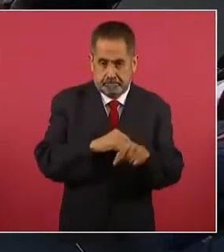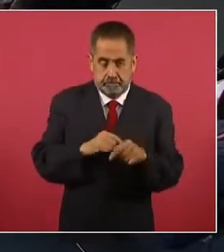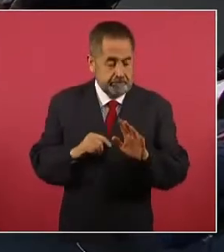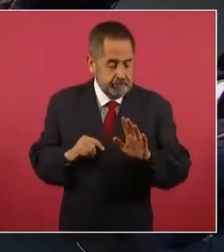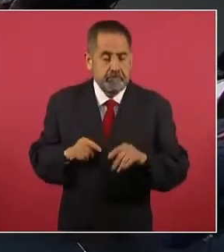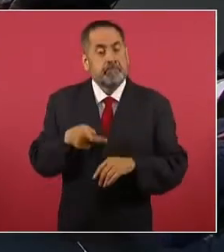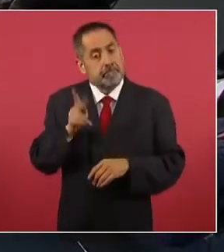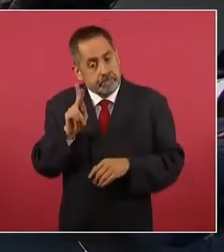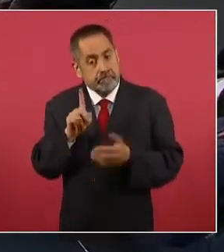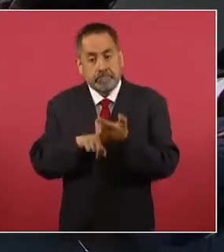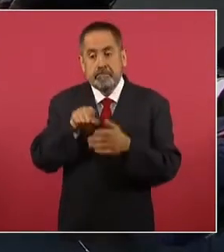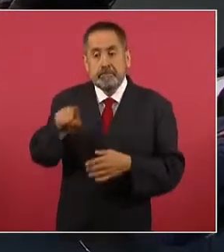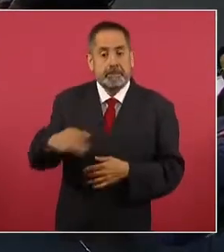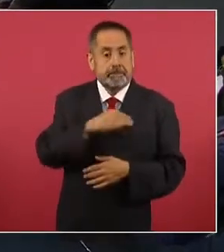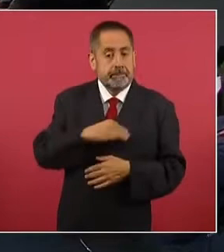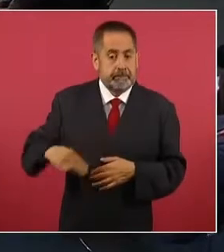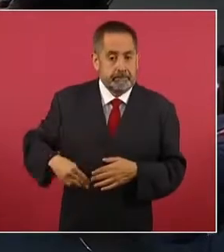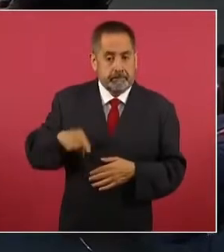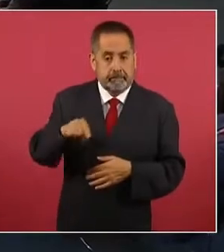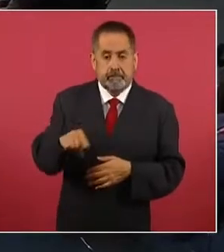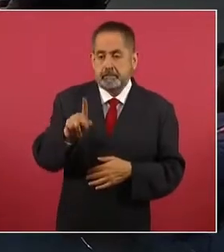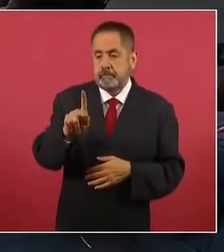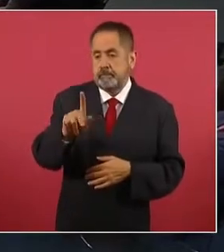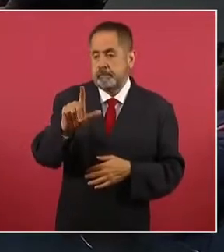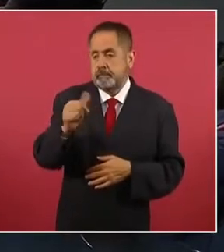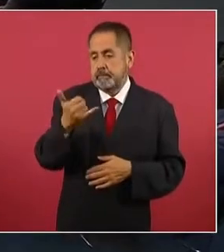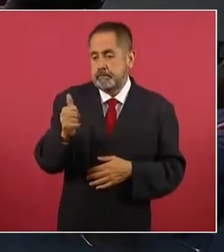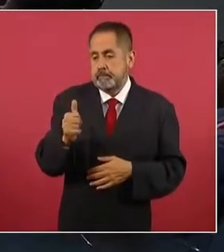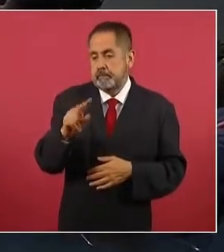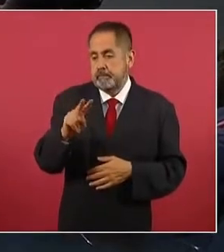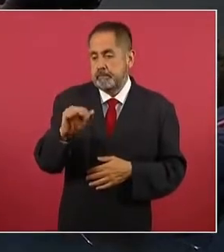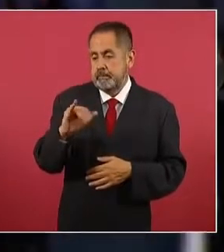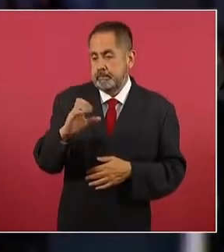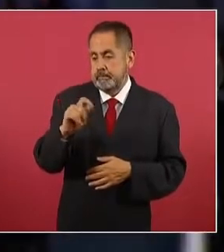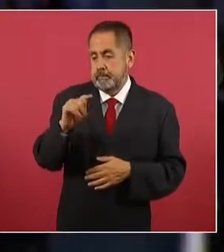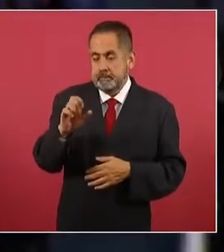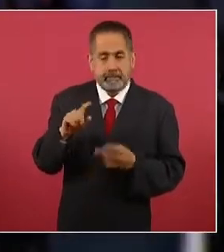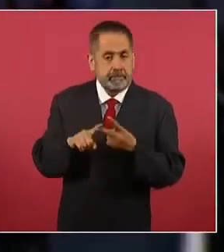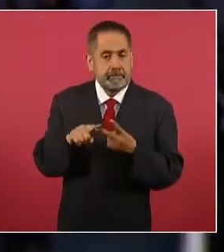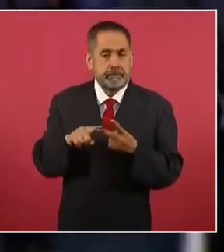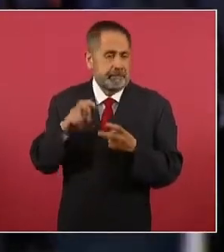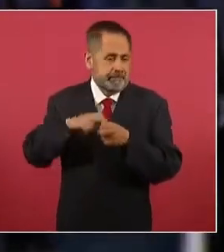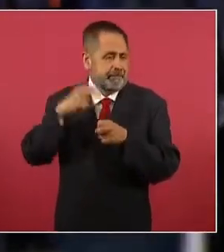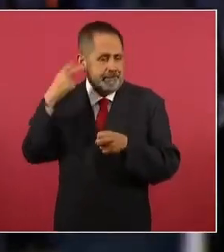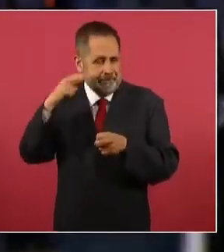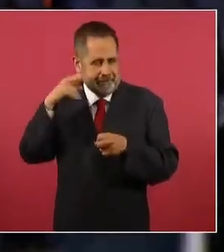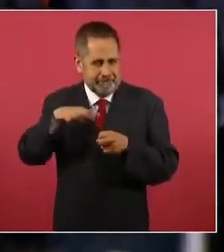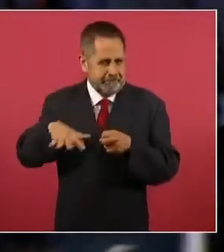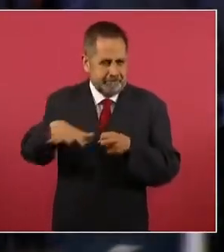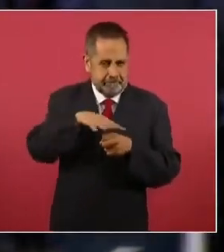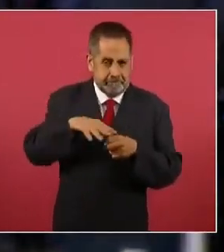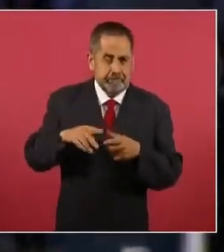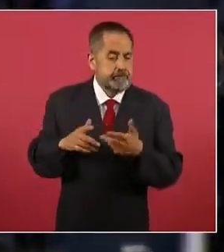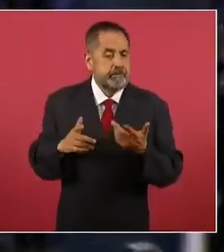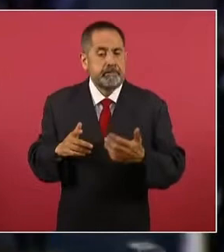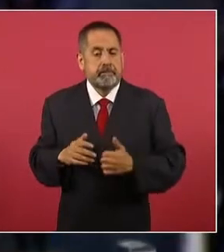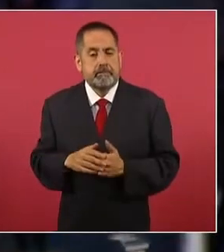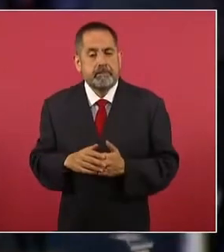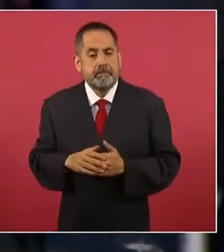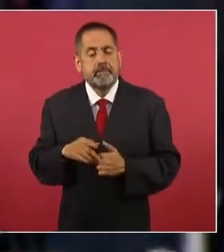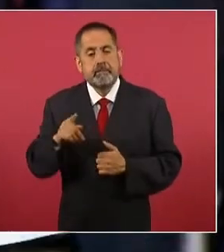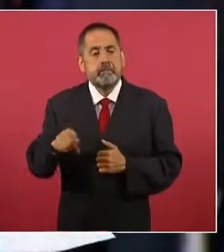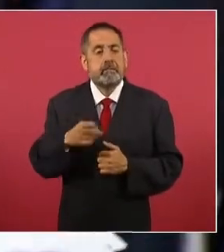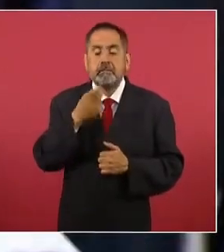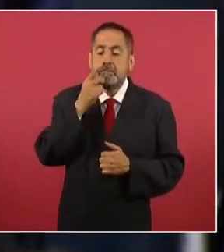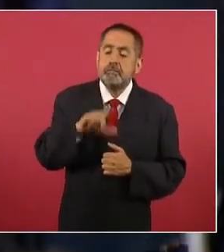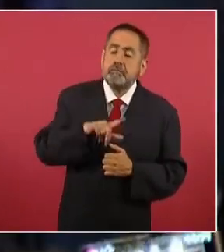este municipio de Playa Vicente, en la comunidad Abasolo del Valle, en Veracruz, pues les han dado